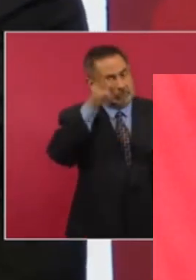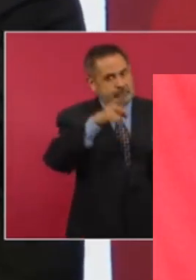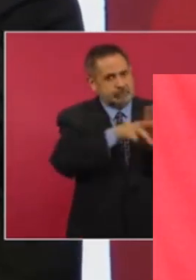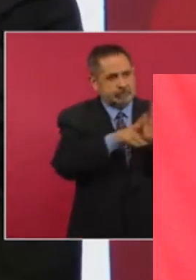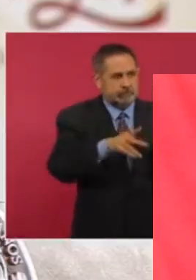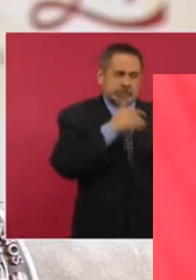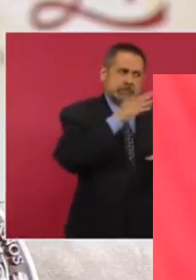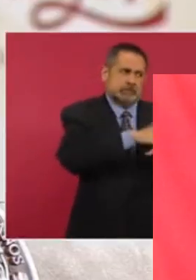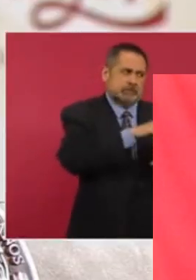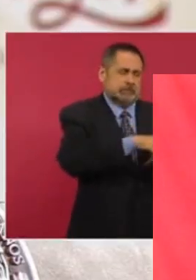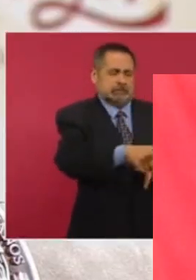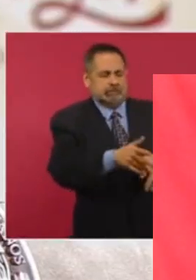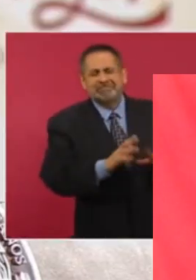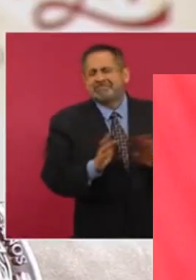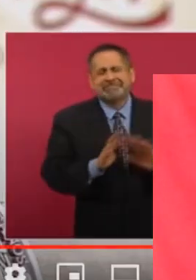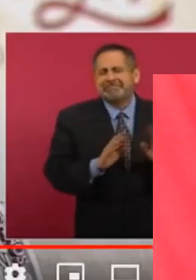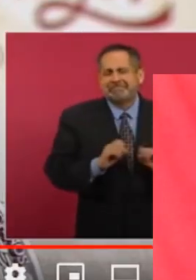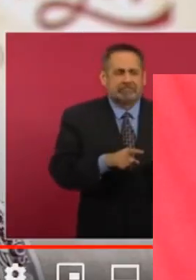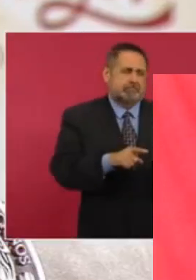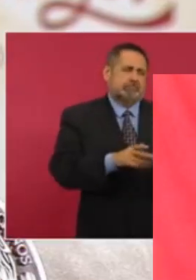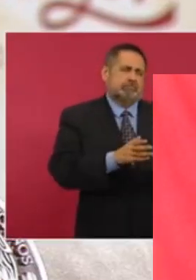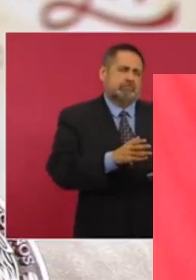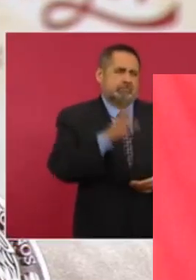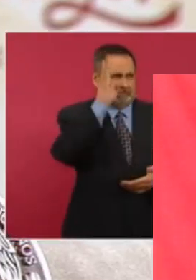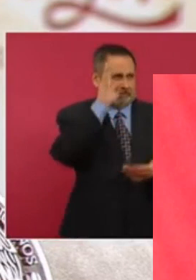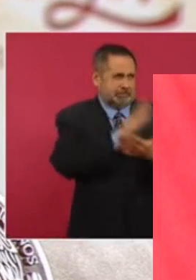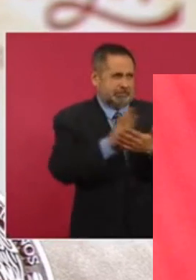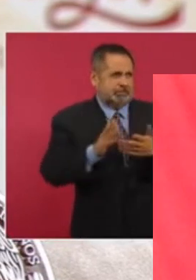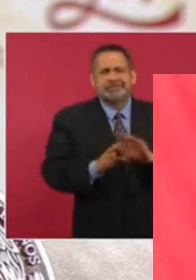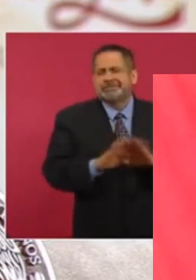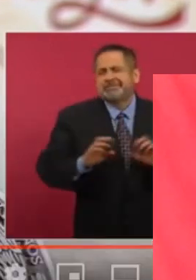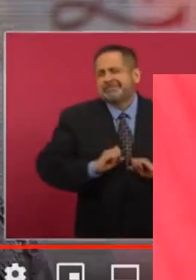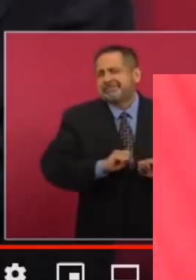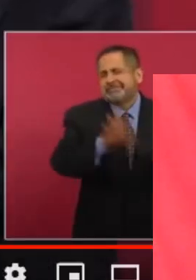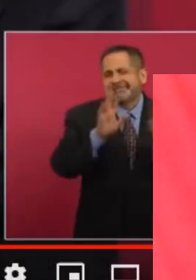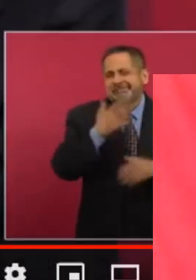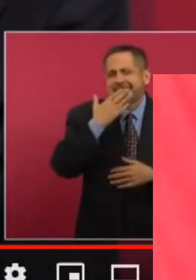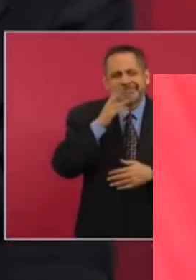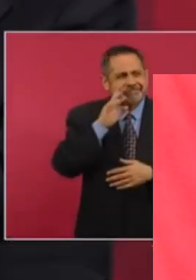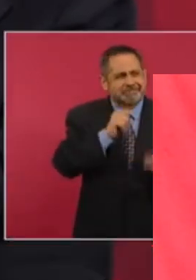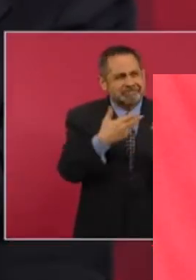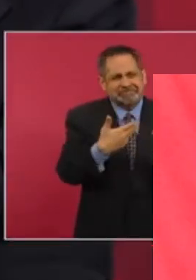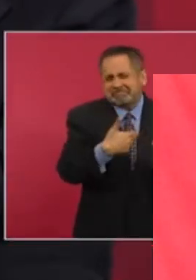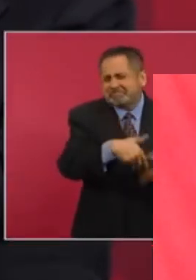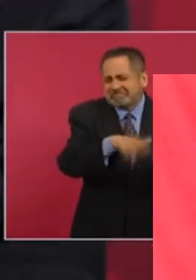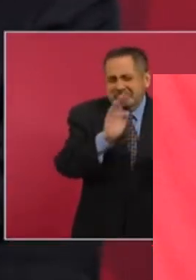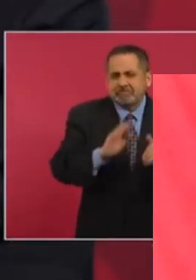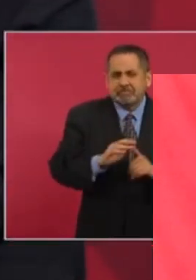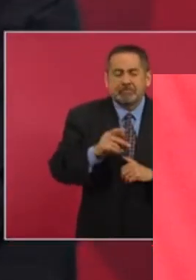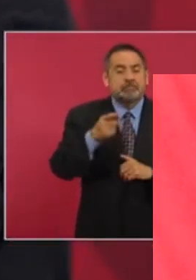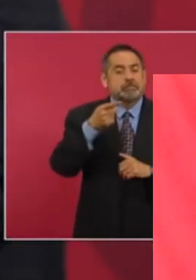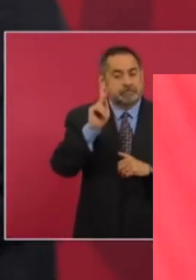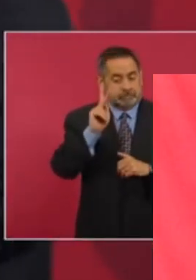se pasan. No, no, no, eso está bien. Pero